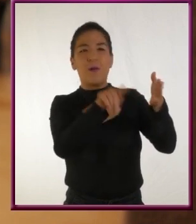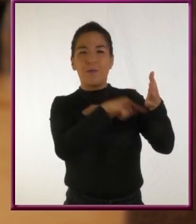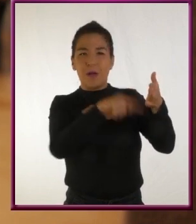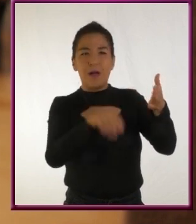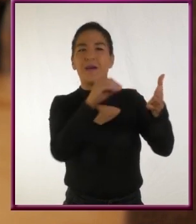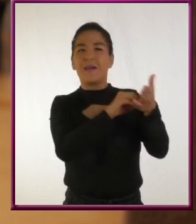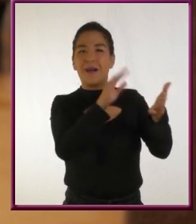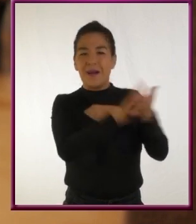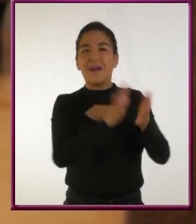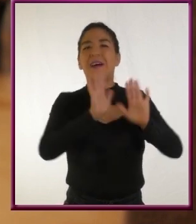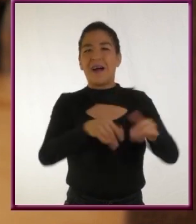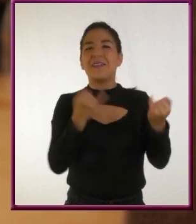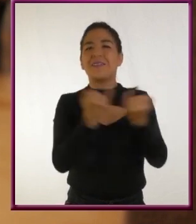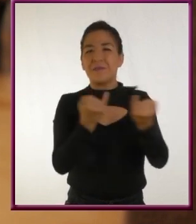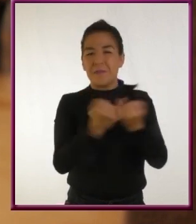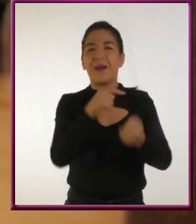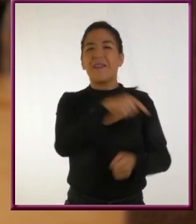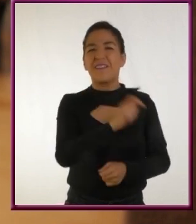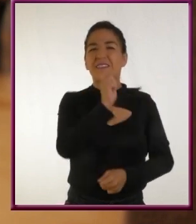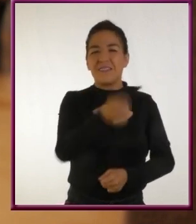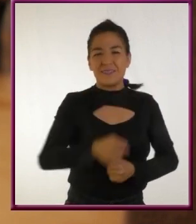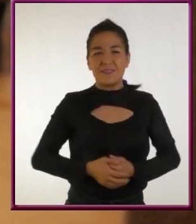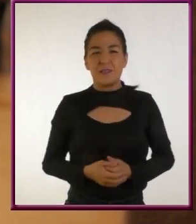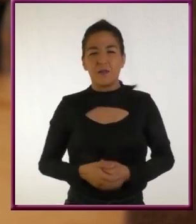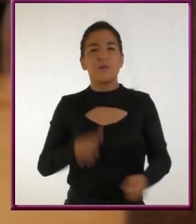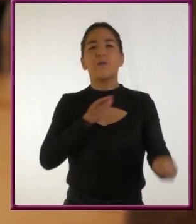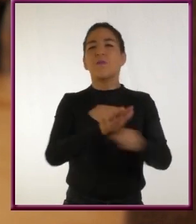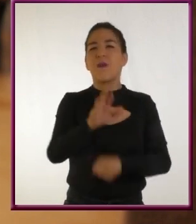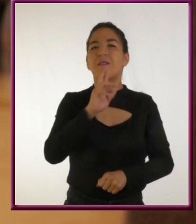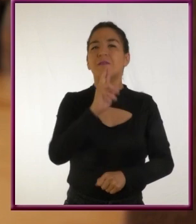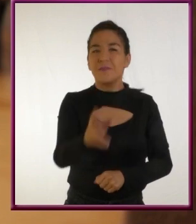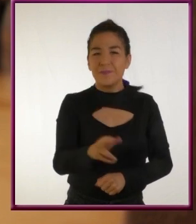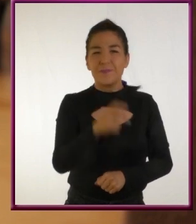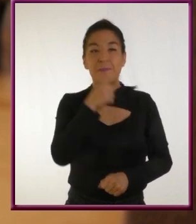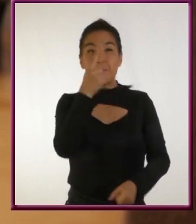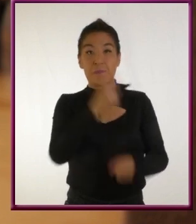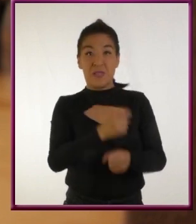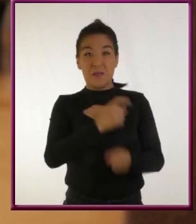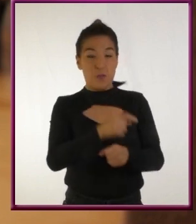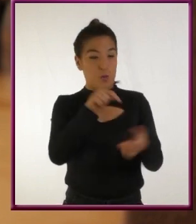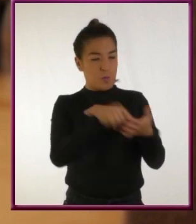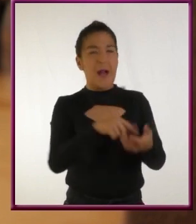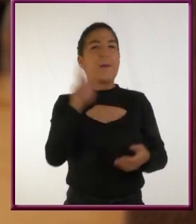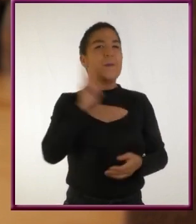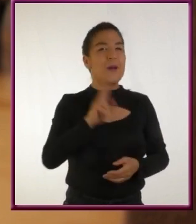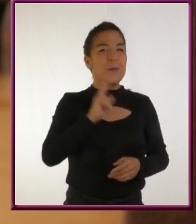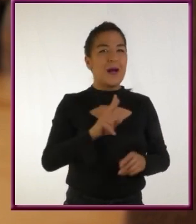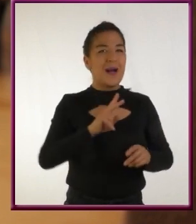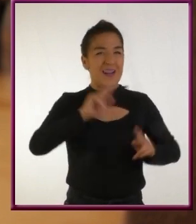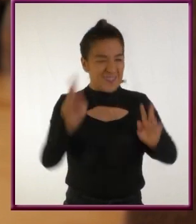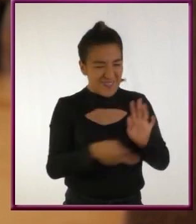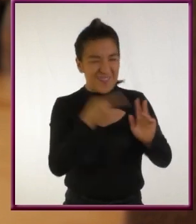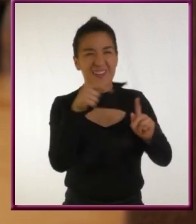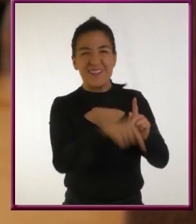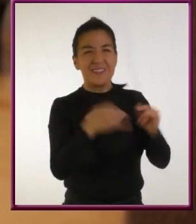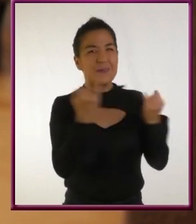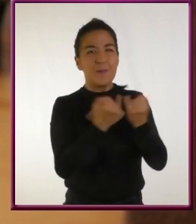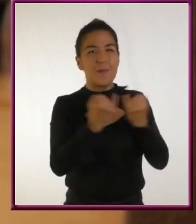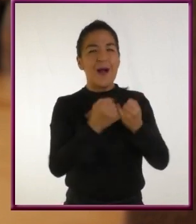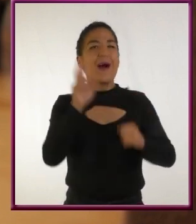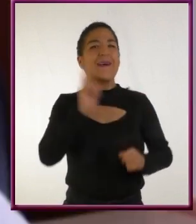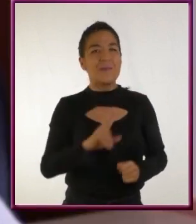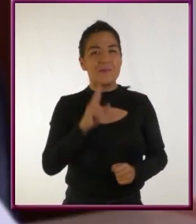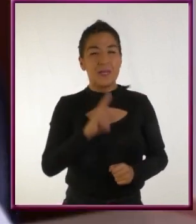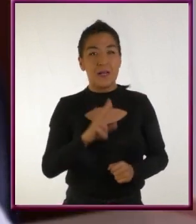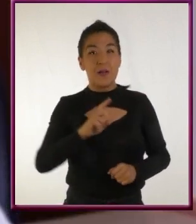construir una tabla de multiplicar que es básicamente cuál es el resultado de hacer primero una de estas y luego otra de